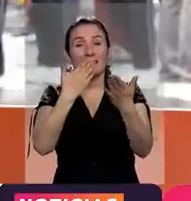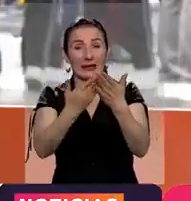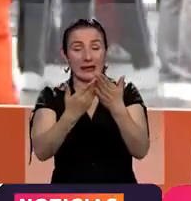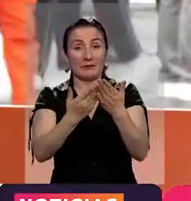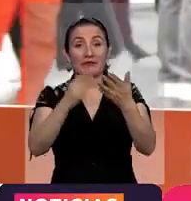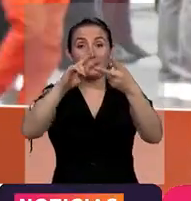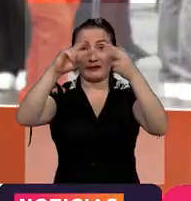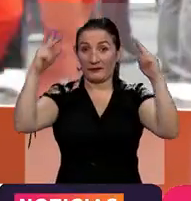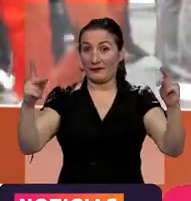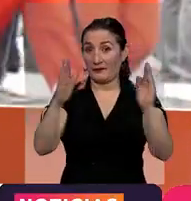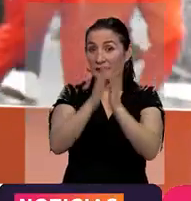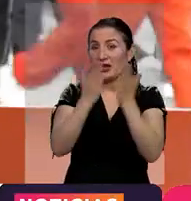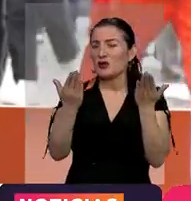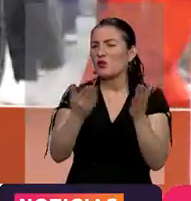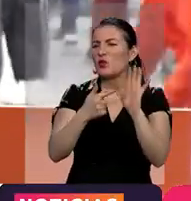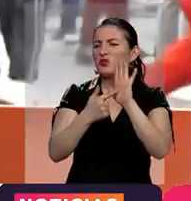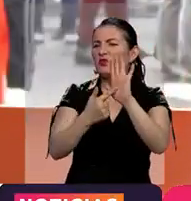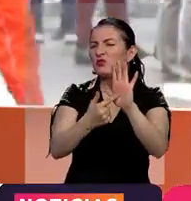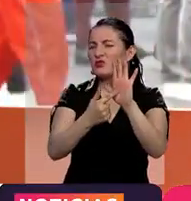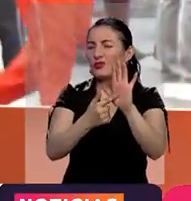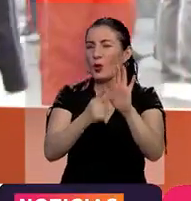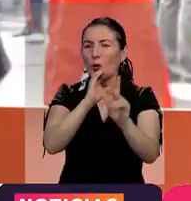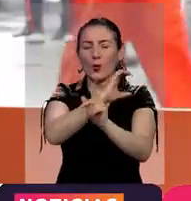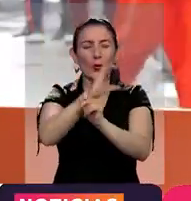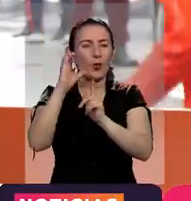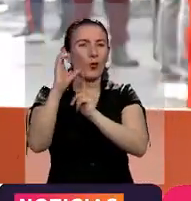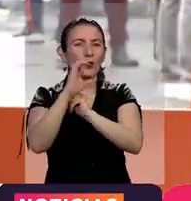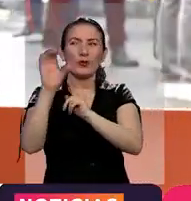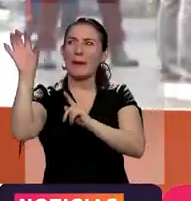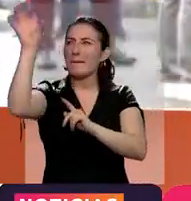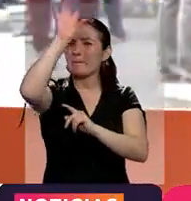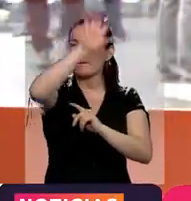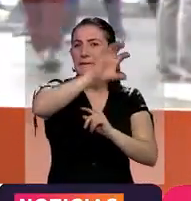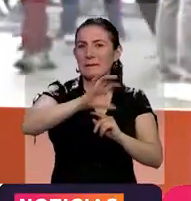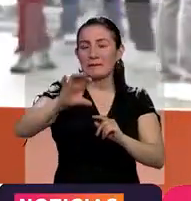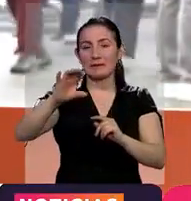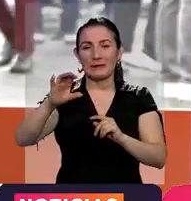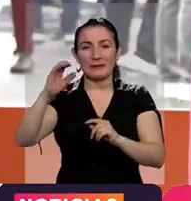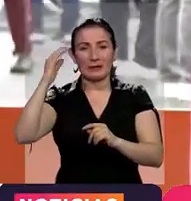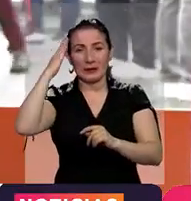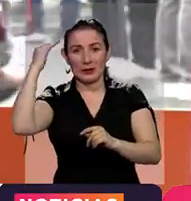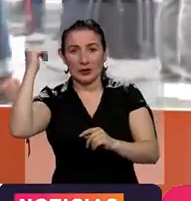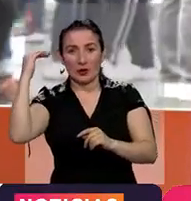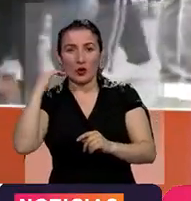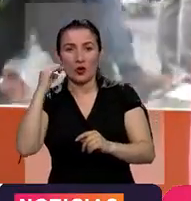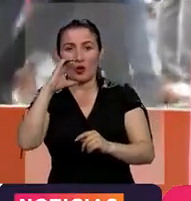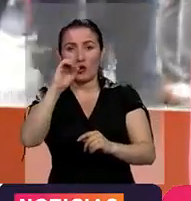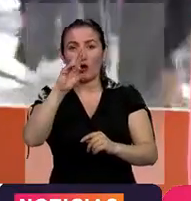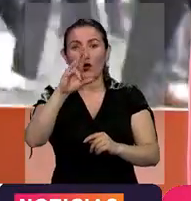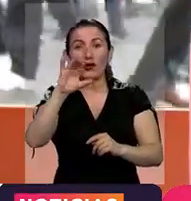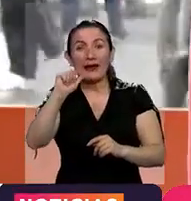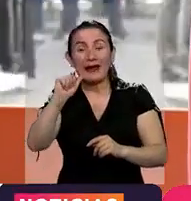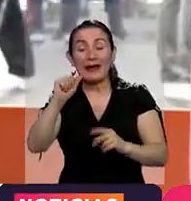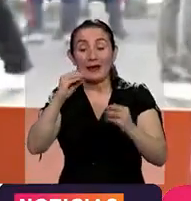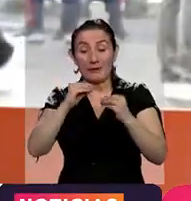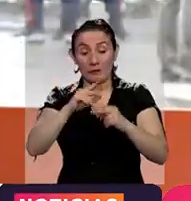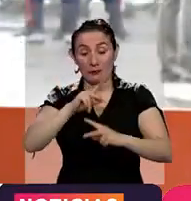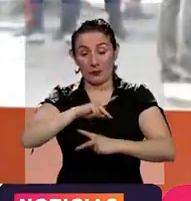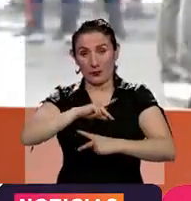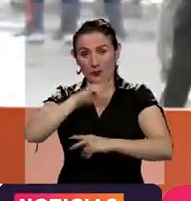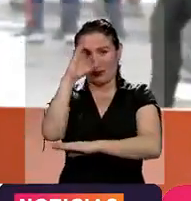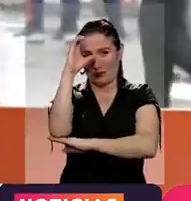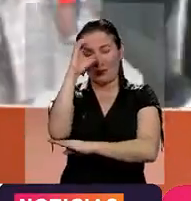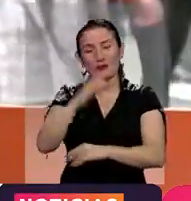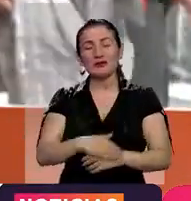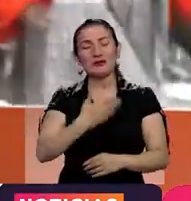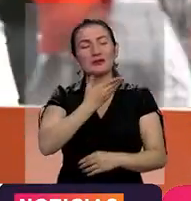Y la Filbo nos permite no solamente conocer la cultura de otros países como la de Corea, también nos permite conocer la de nuestro propio país.